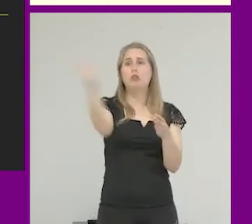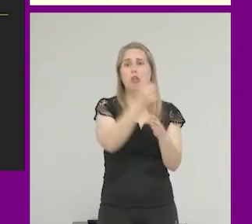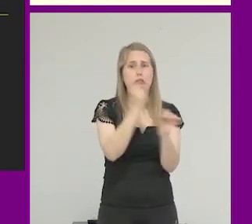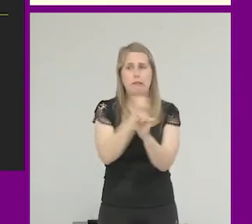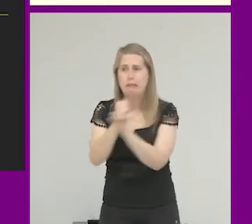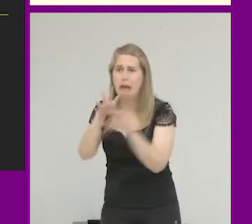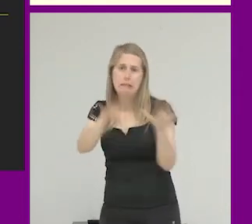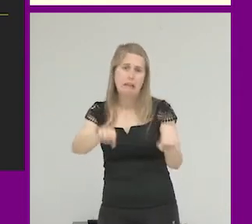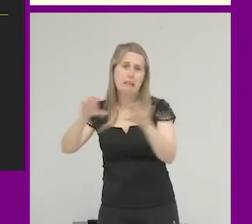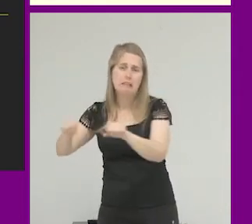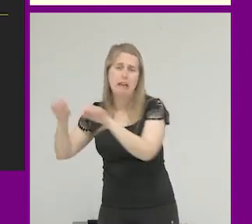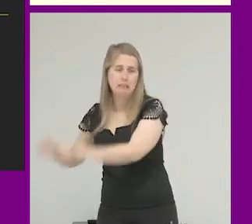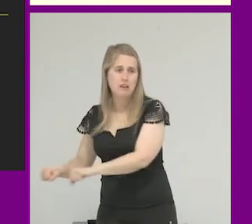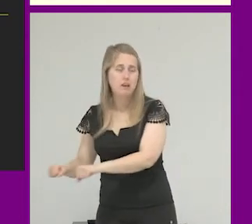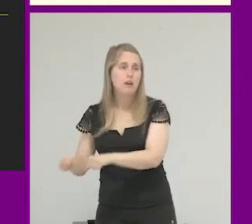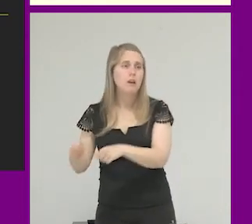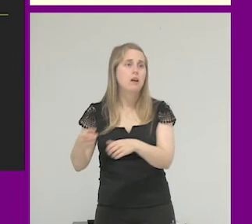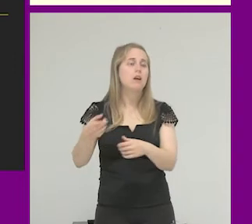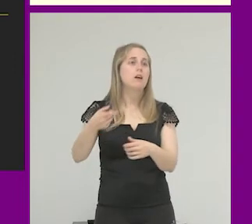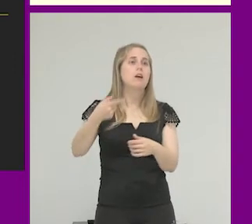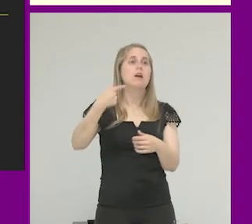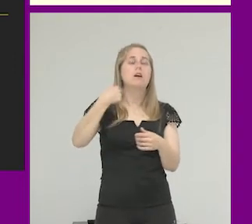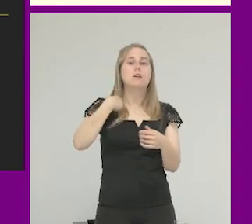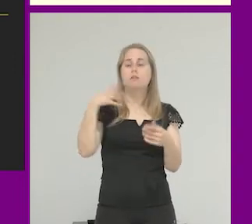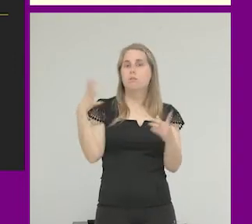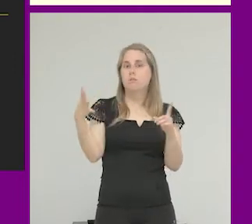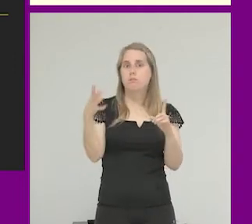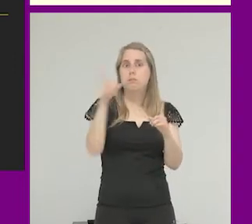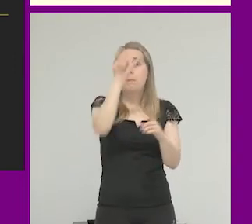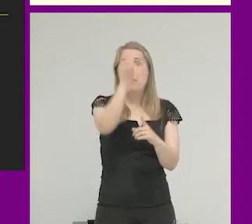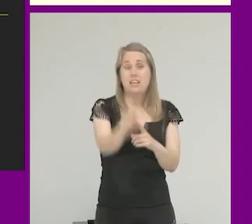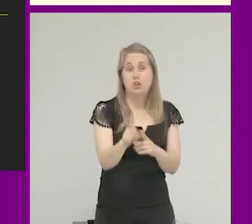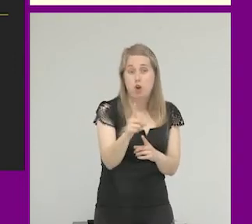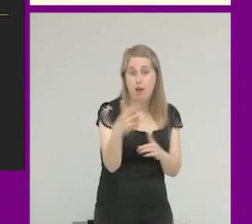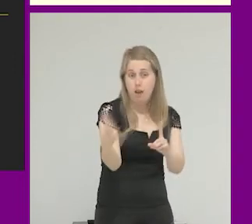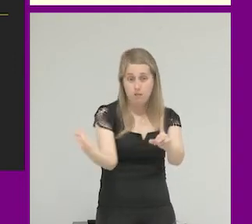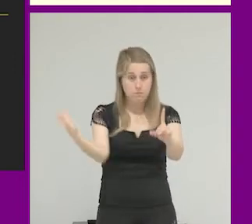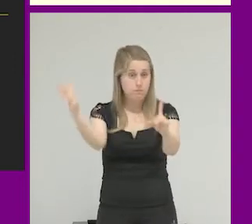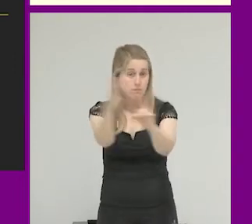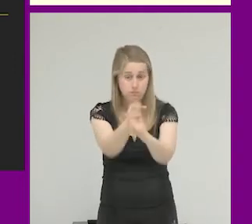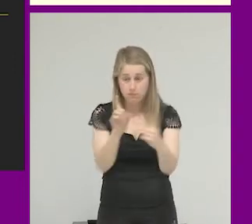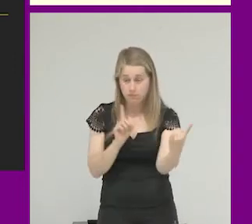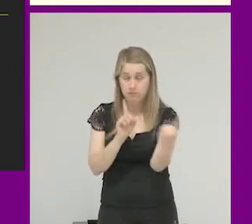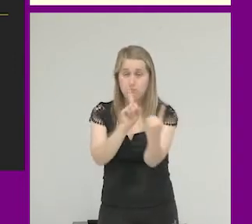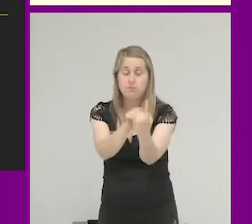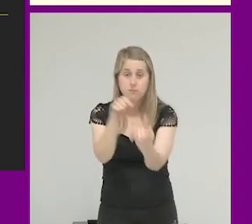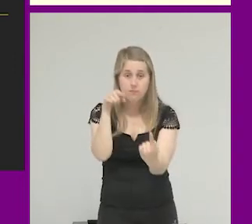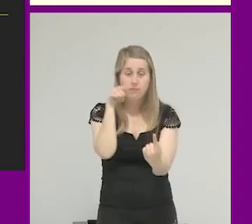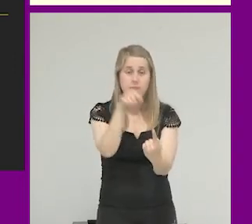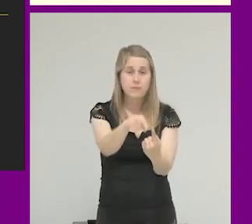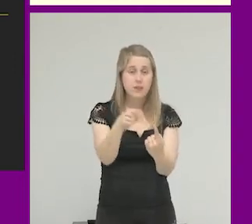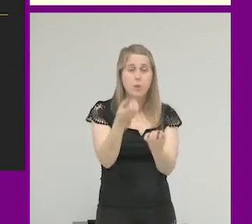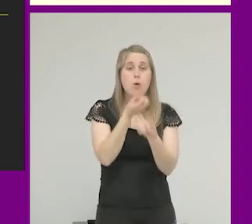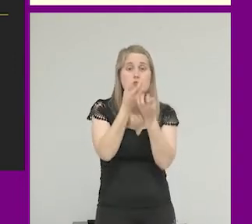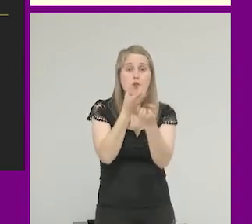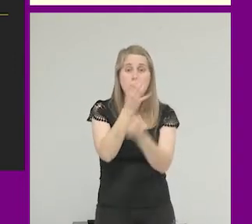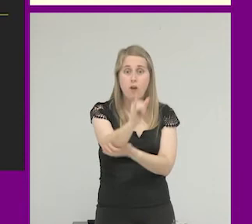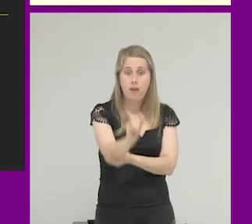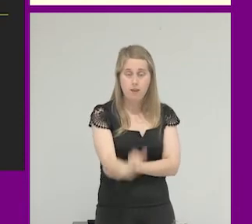zaila izan da aurkitzea, topatzeaten pertsona bat, hau informazioa